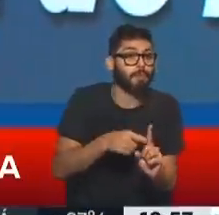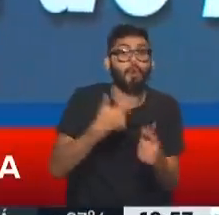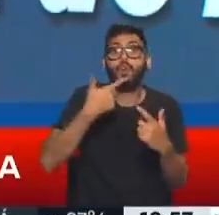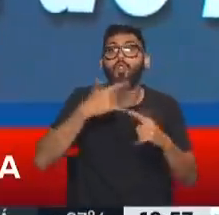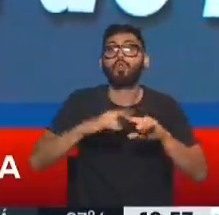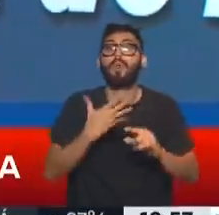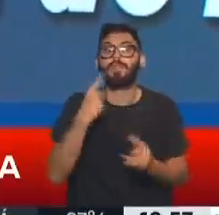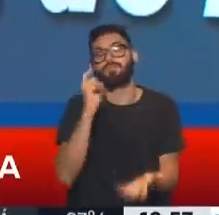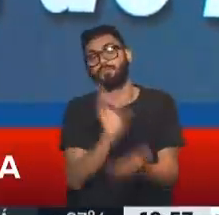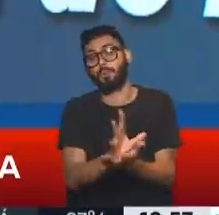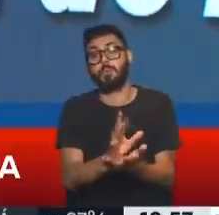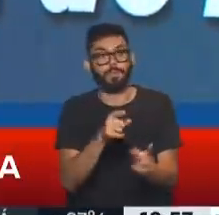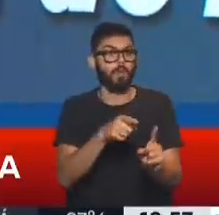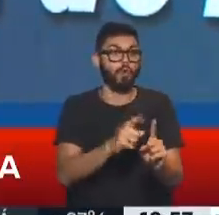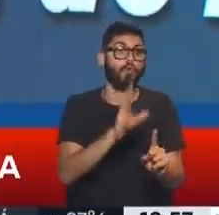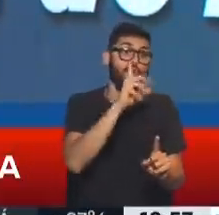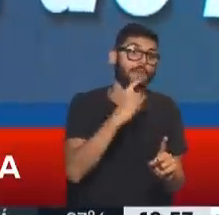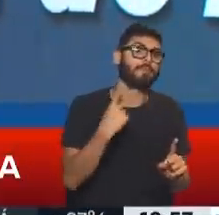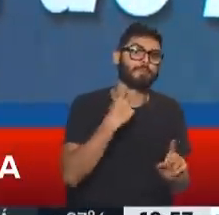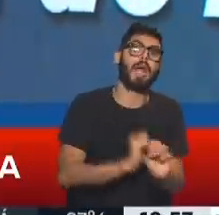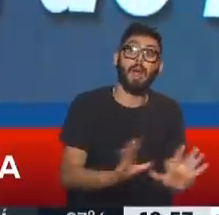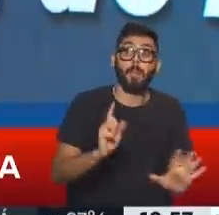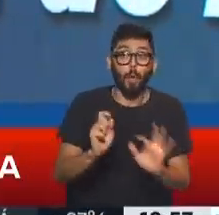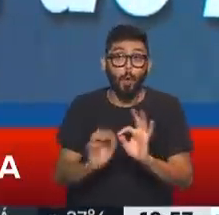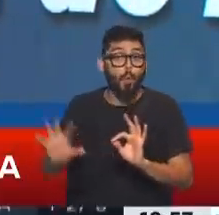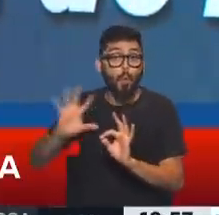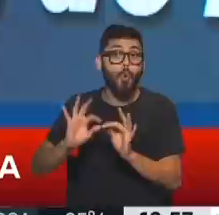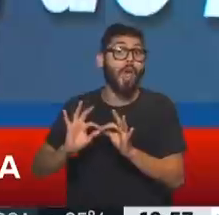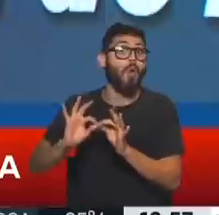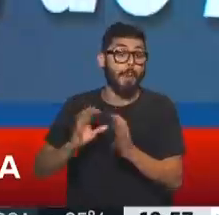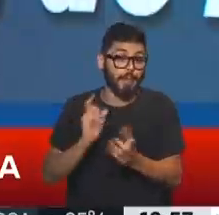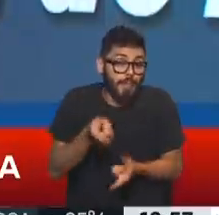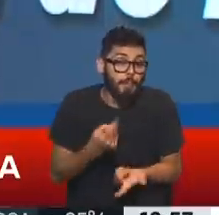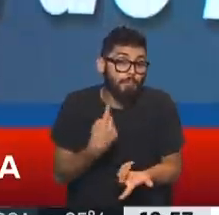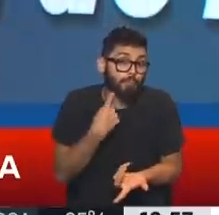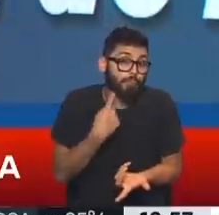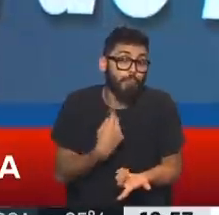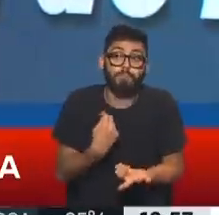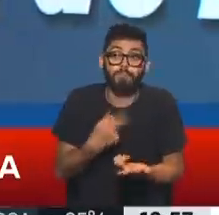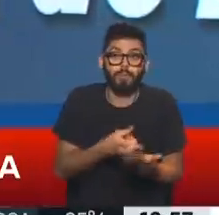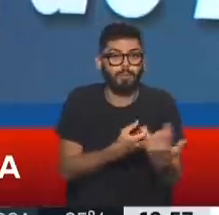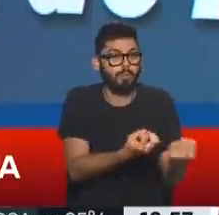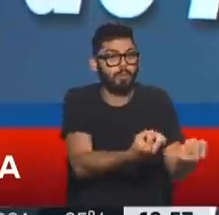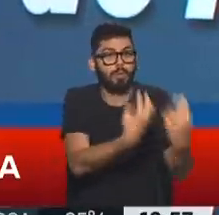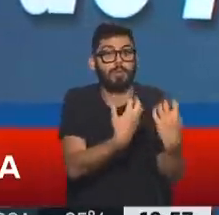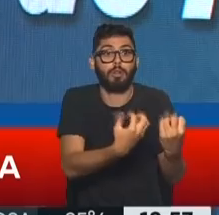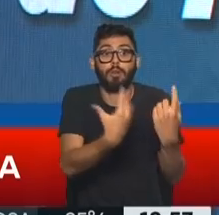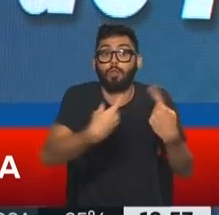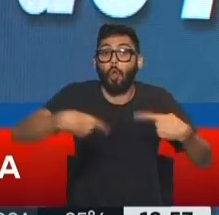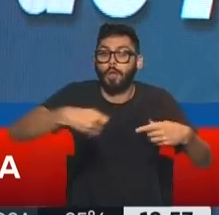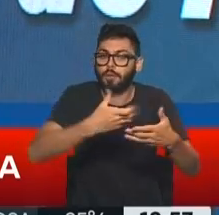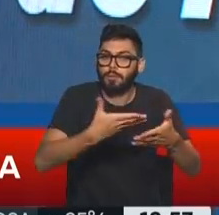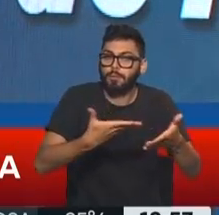graves tanto para rusia pero también para la unión europea porque se quedaría sin un gran jugador para abastecer a